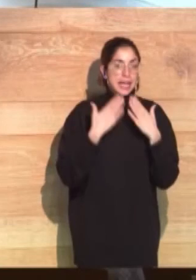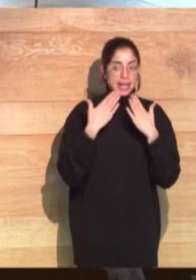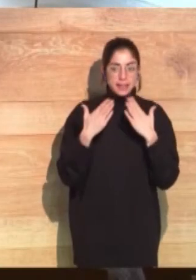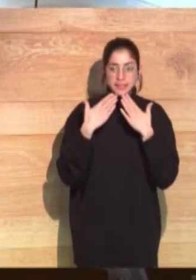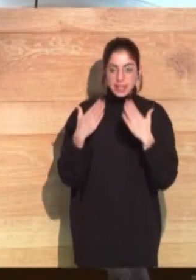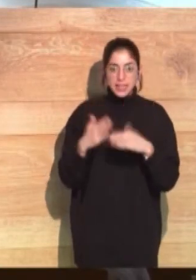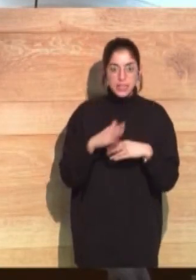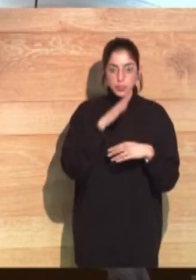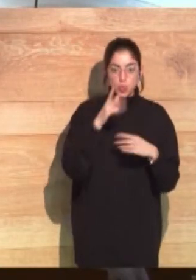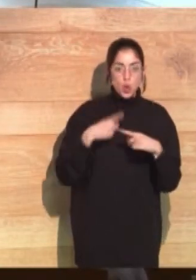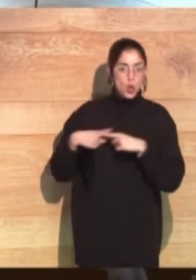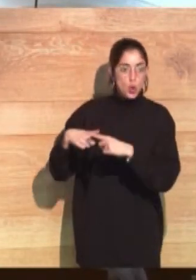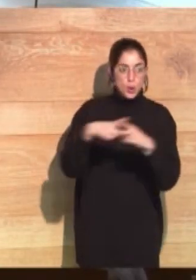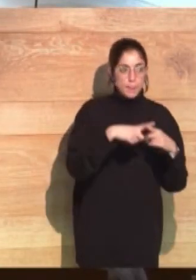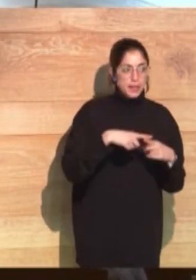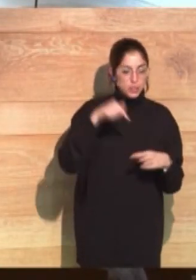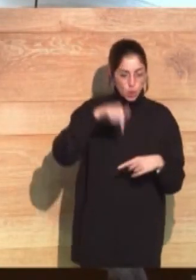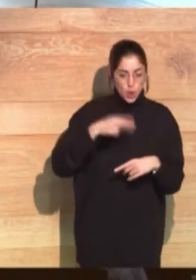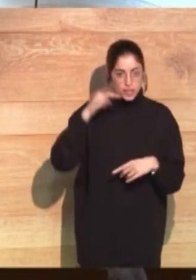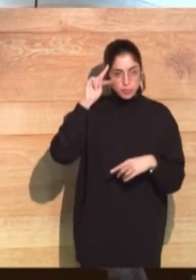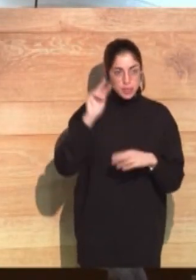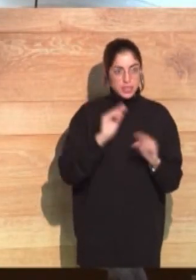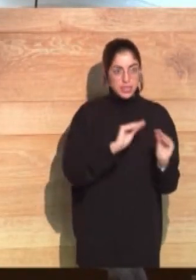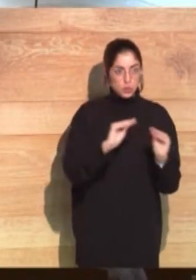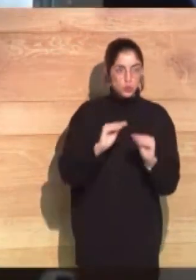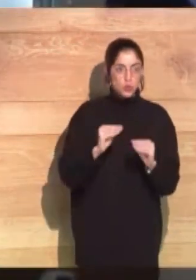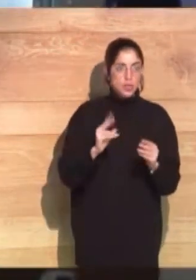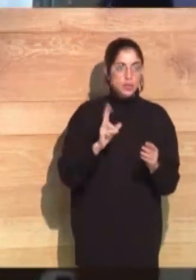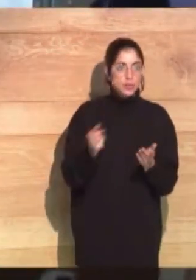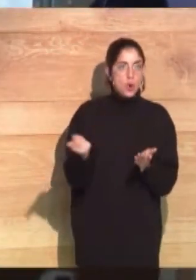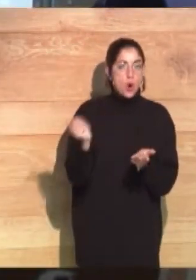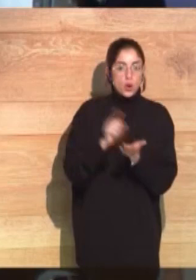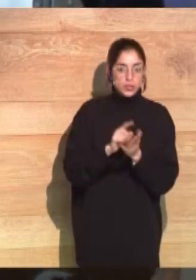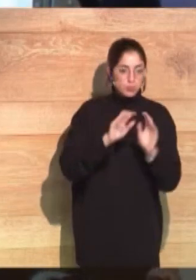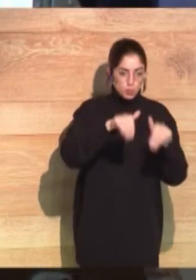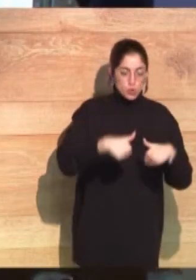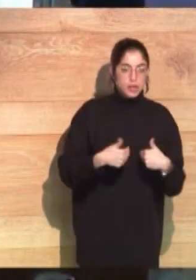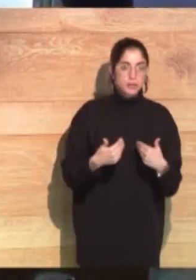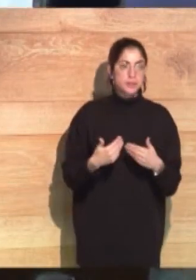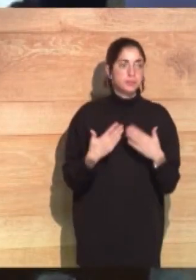todos. Gracias por compartir con nosotros su experiencia y vuelva pronto. Muchas gracias.